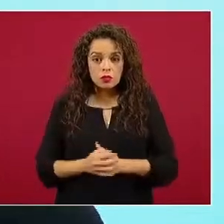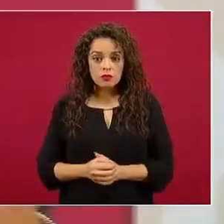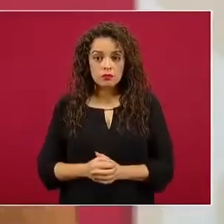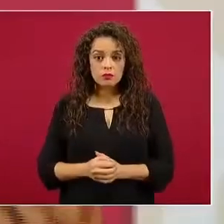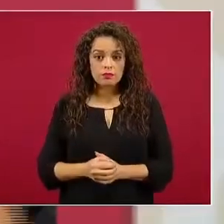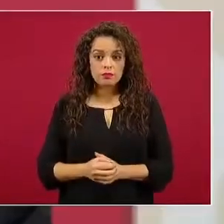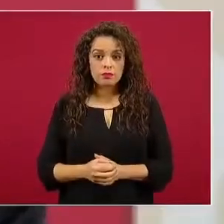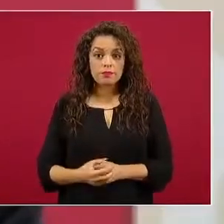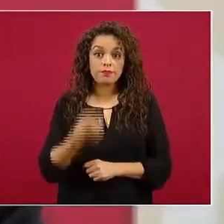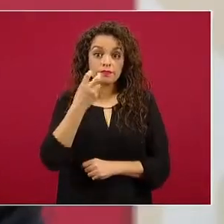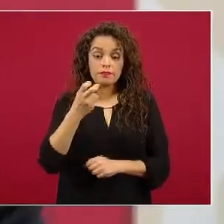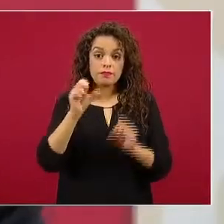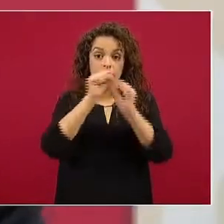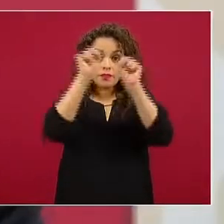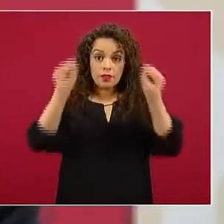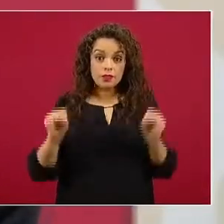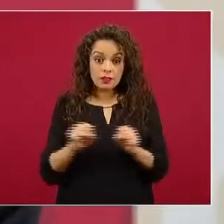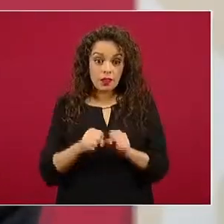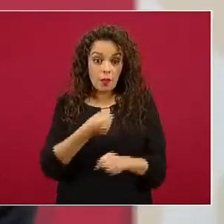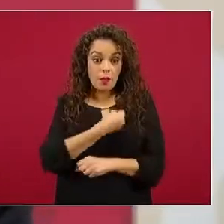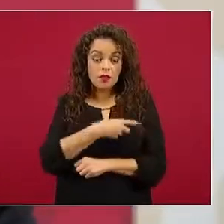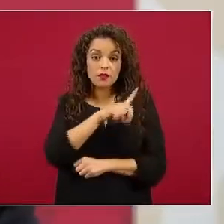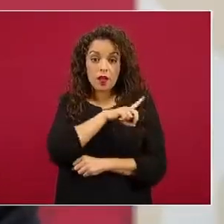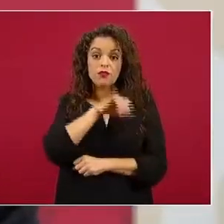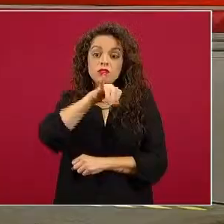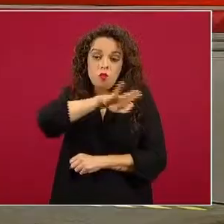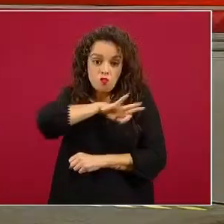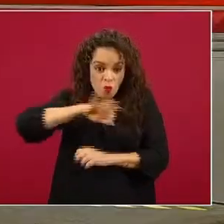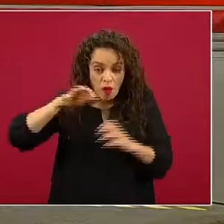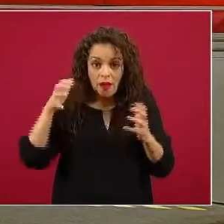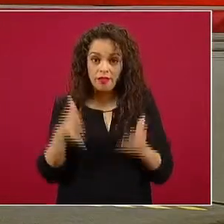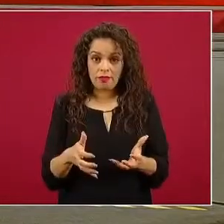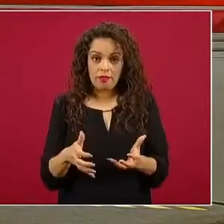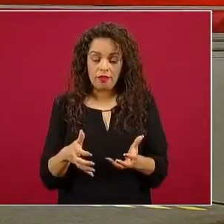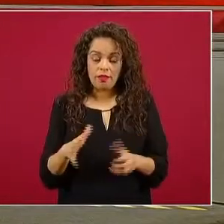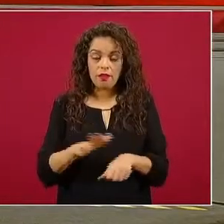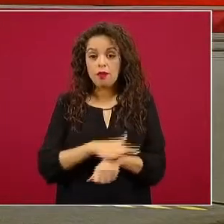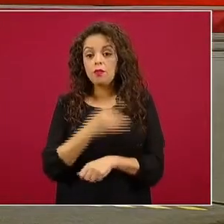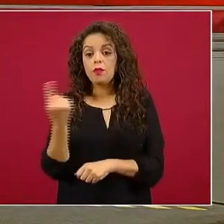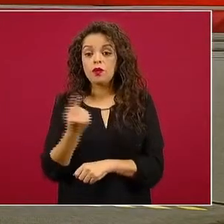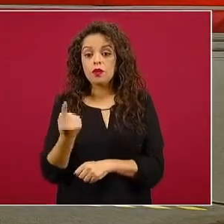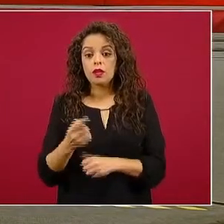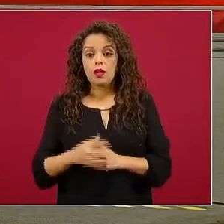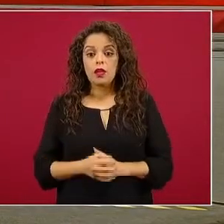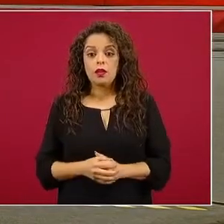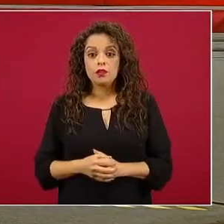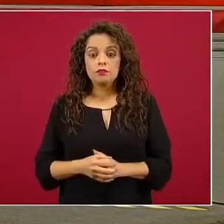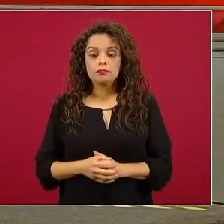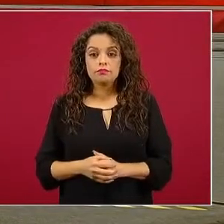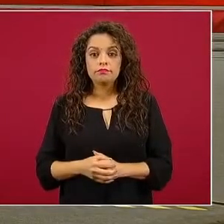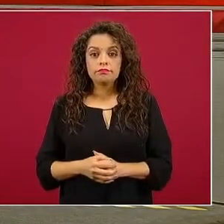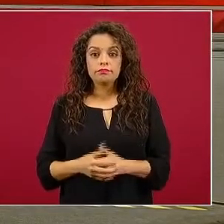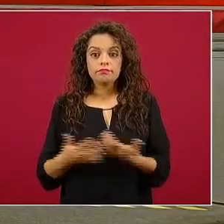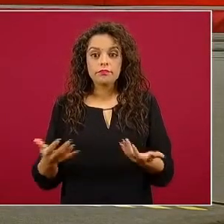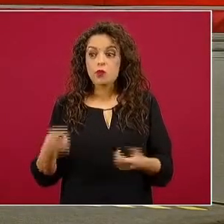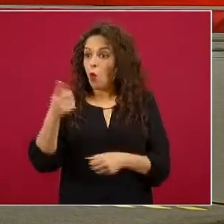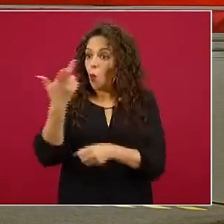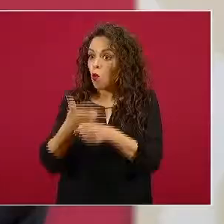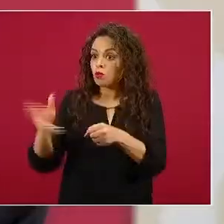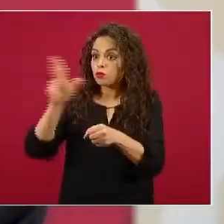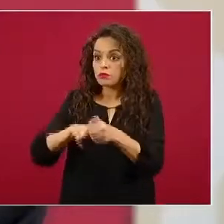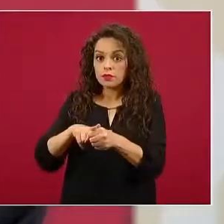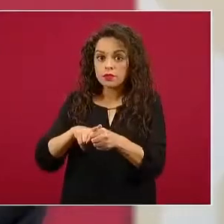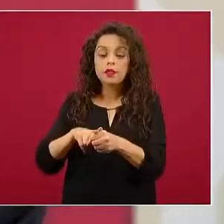nos permite, porque el sistema de salud jala de sus recursos del propio hospital para